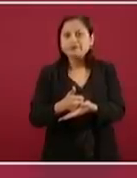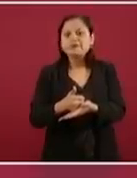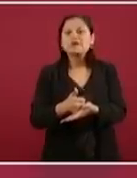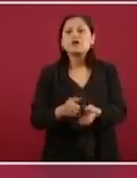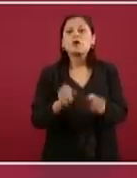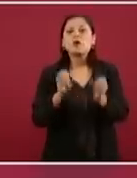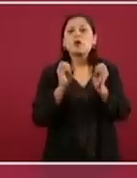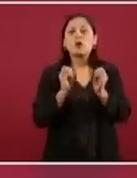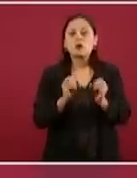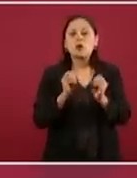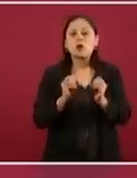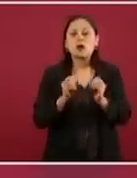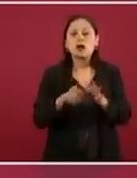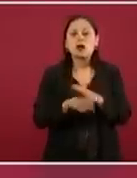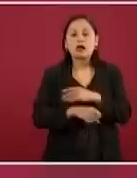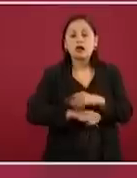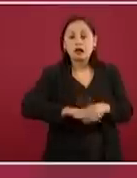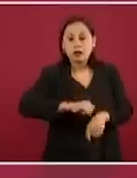el influyentismo,